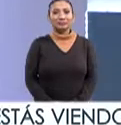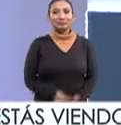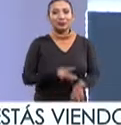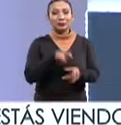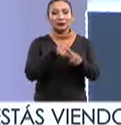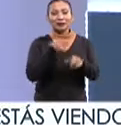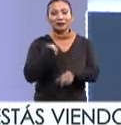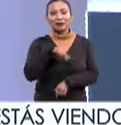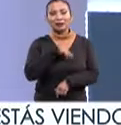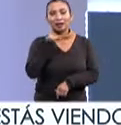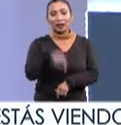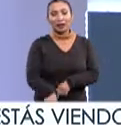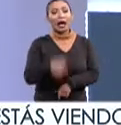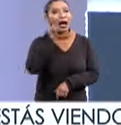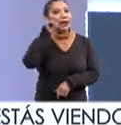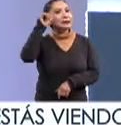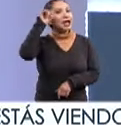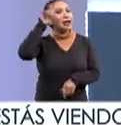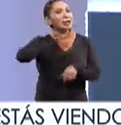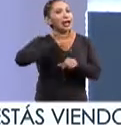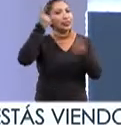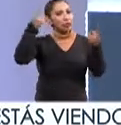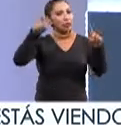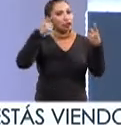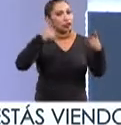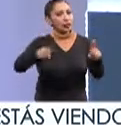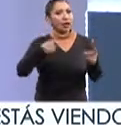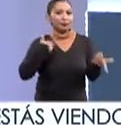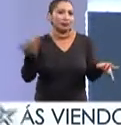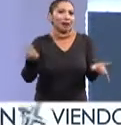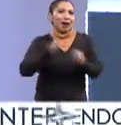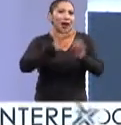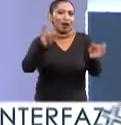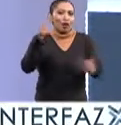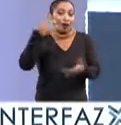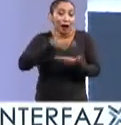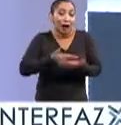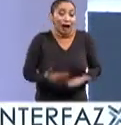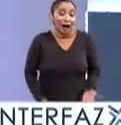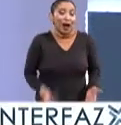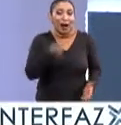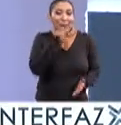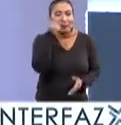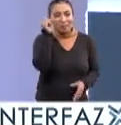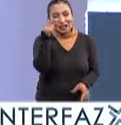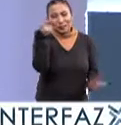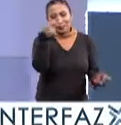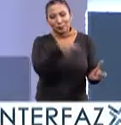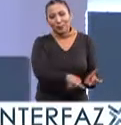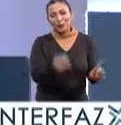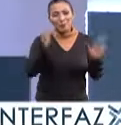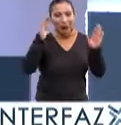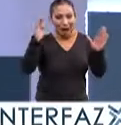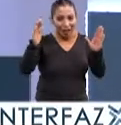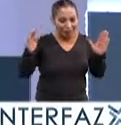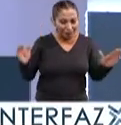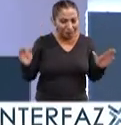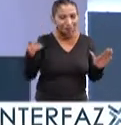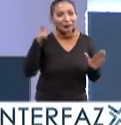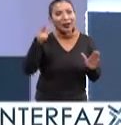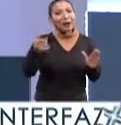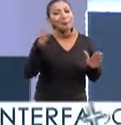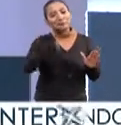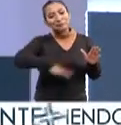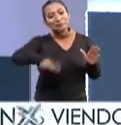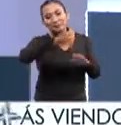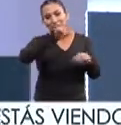Gracias por continuar con nosotros. Ayer fue el Día del Músico, así que no podíamos pasar por alto hablar de esta pues maravillosa parte